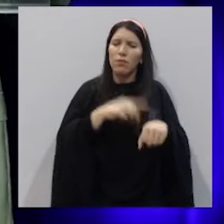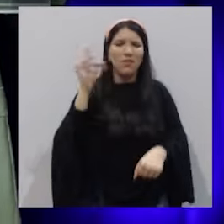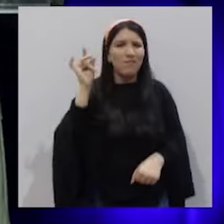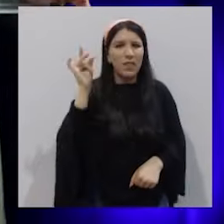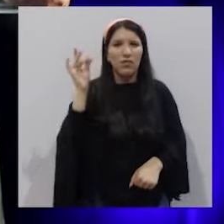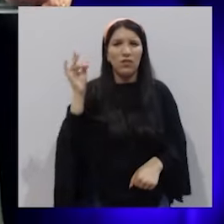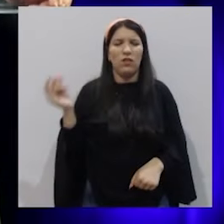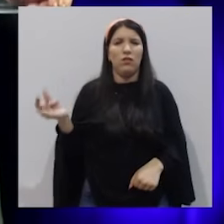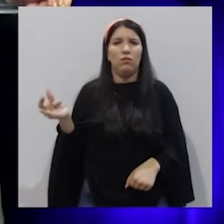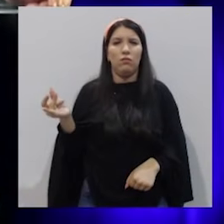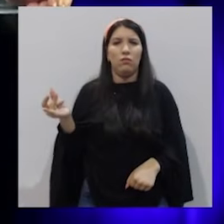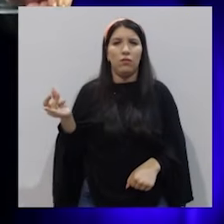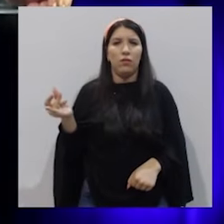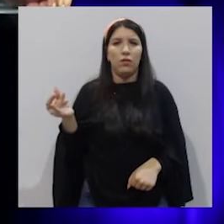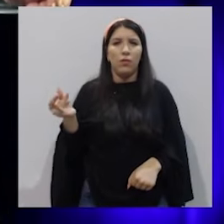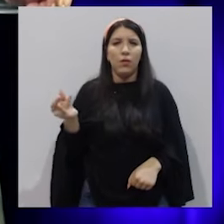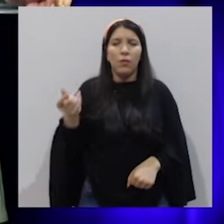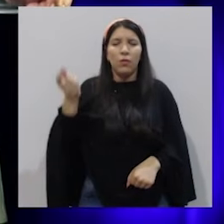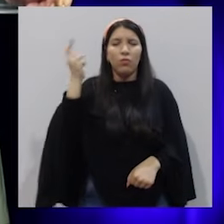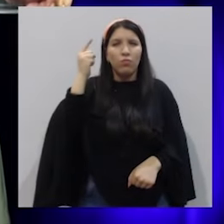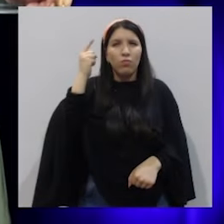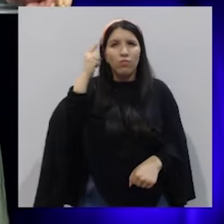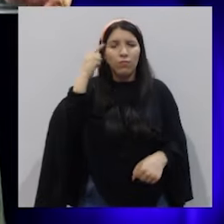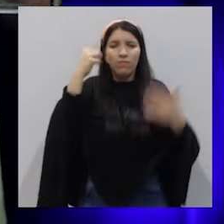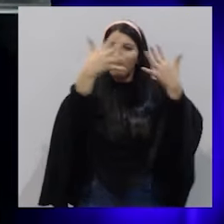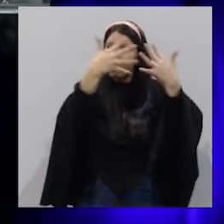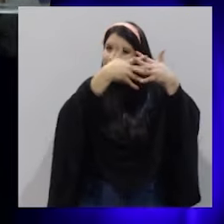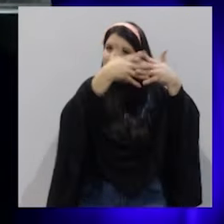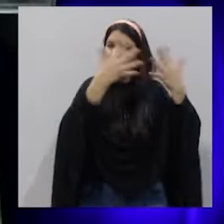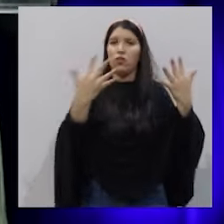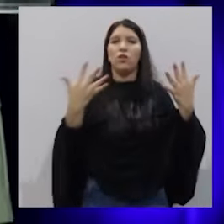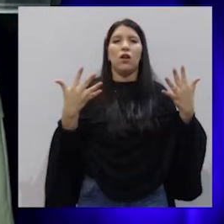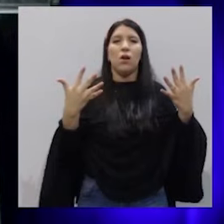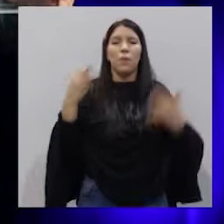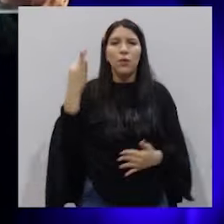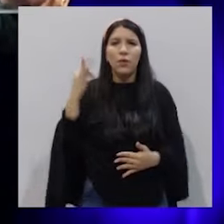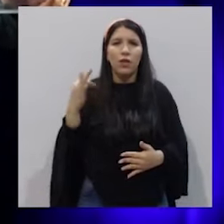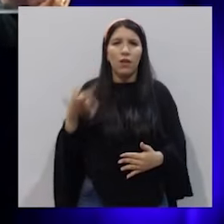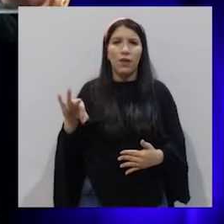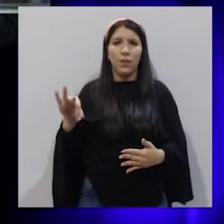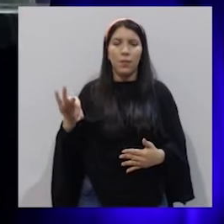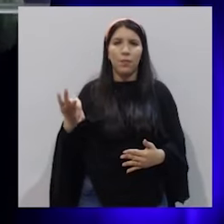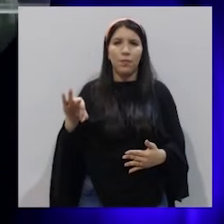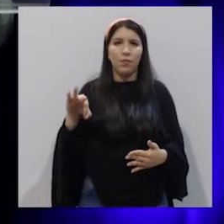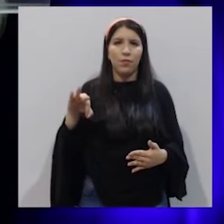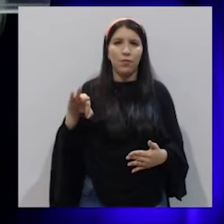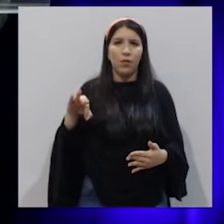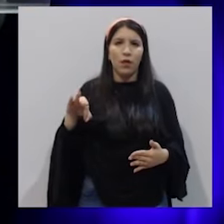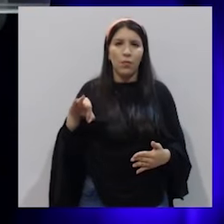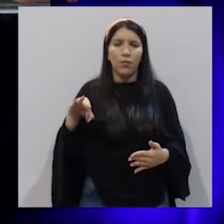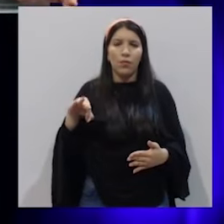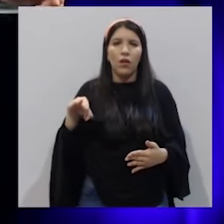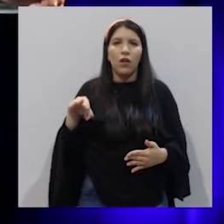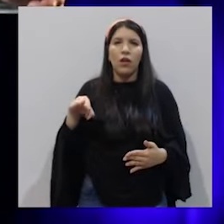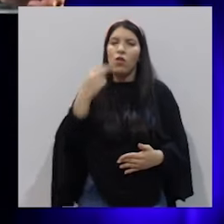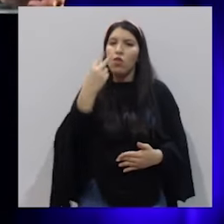dios y que lo que no es de dios para eso tenemos el espíritu santo el espíritu santo nos ayuda a discernir no solamente los tiempos sino todo lo